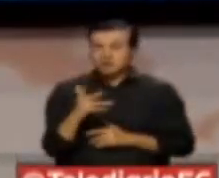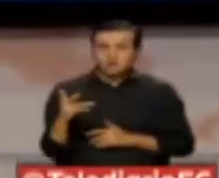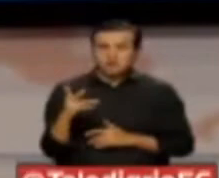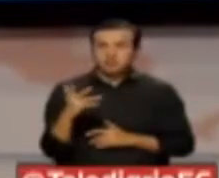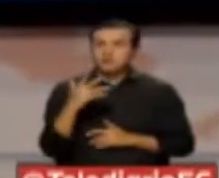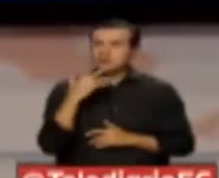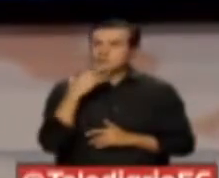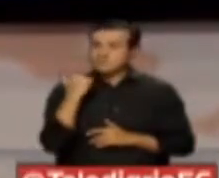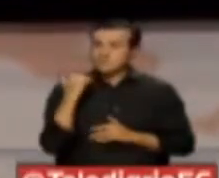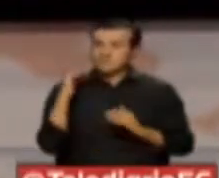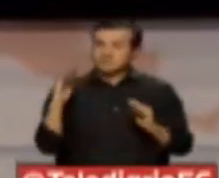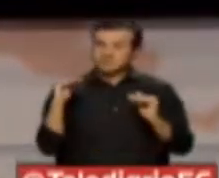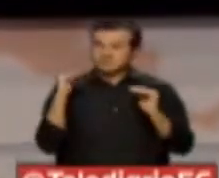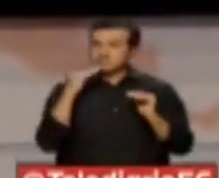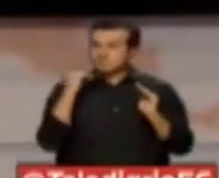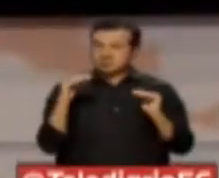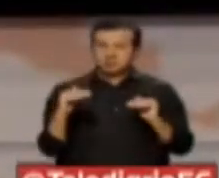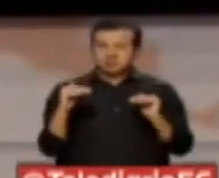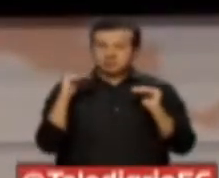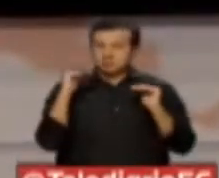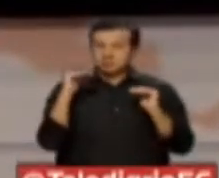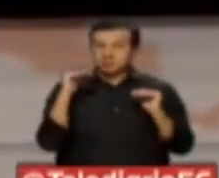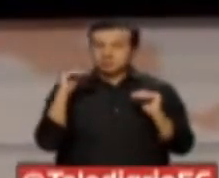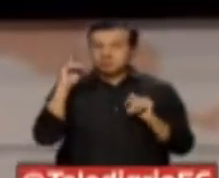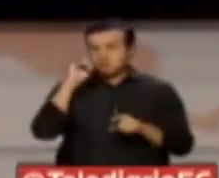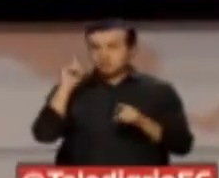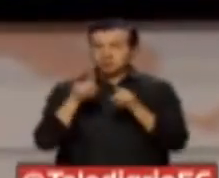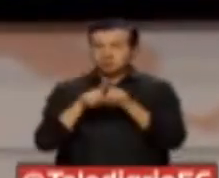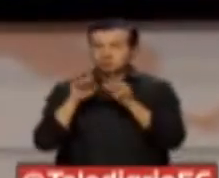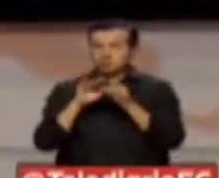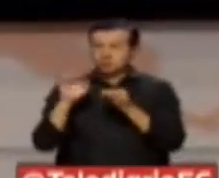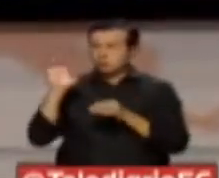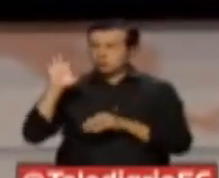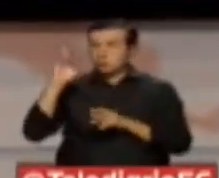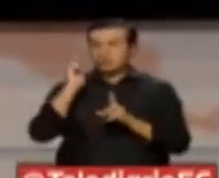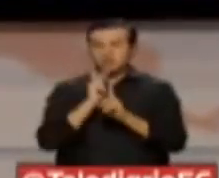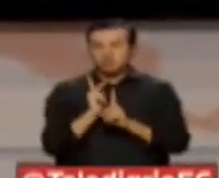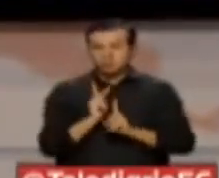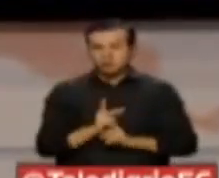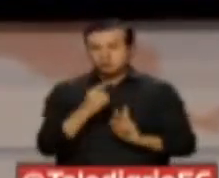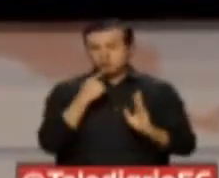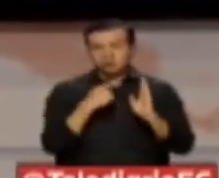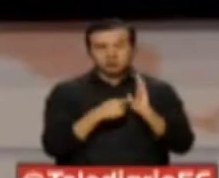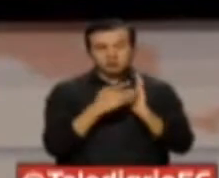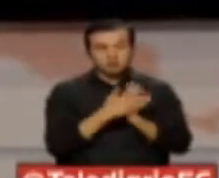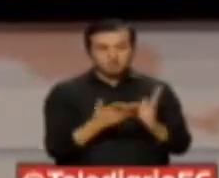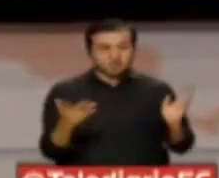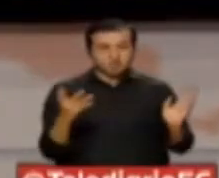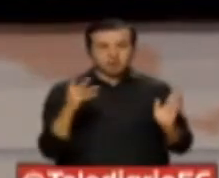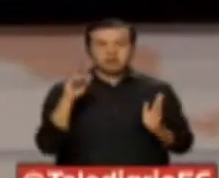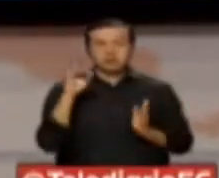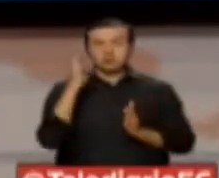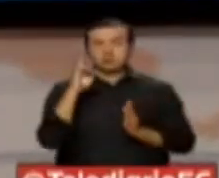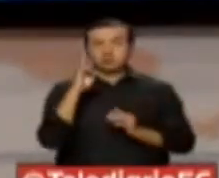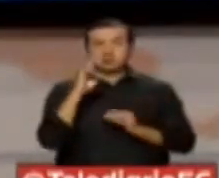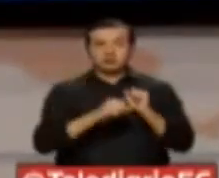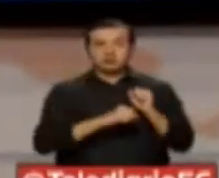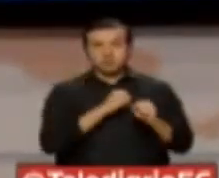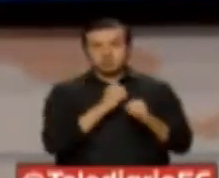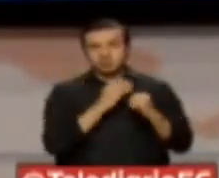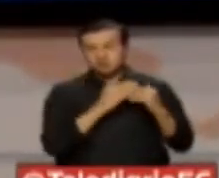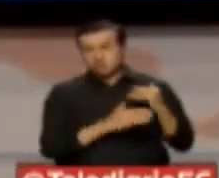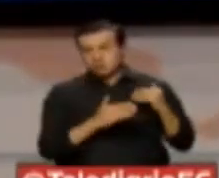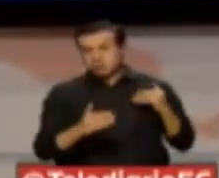mejores mejores condiciones que la corde unión europea por ejército por ejemplo tenemos hasta 17 años de